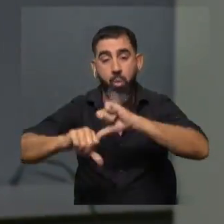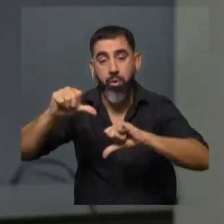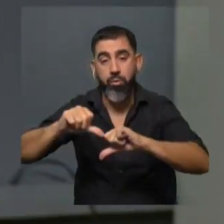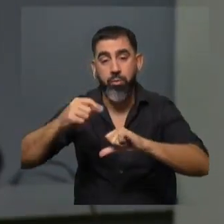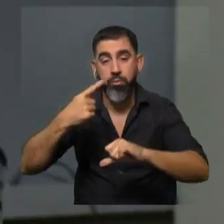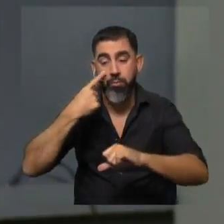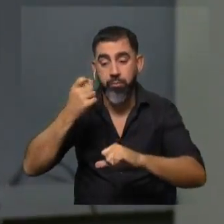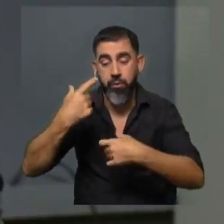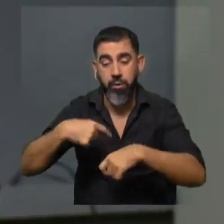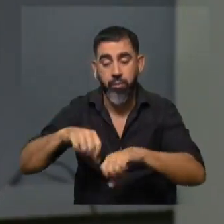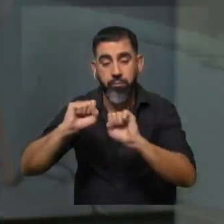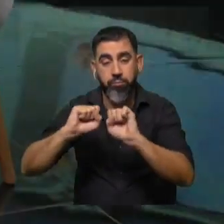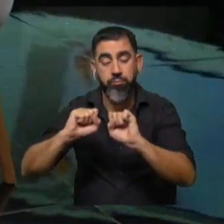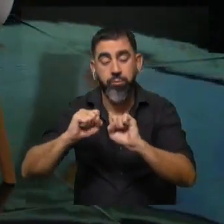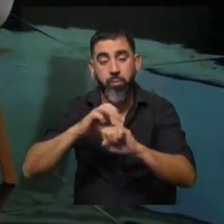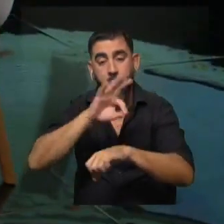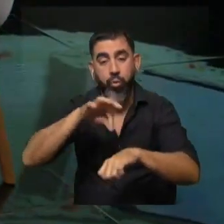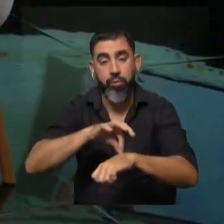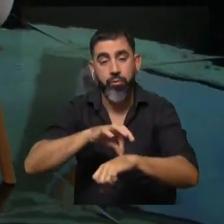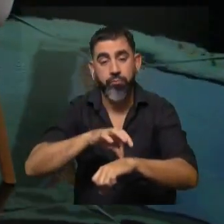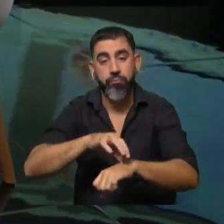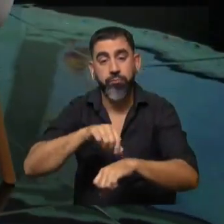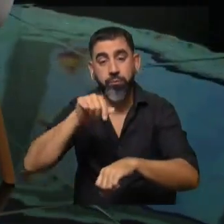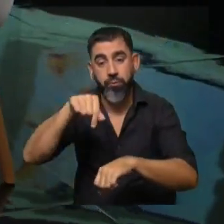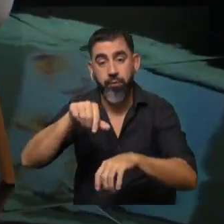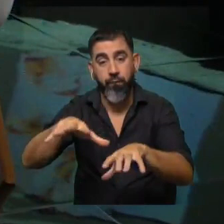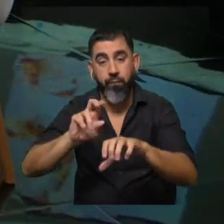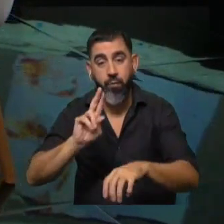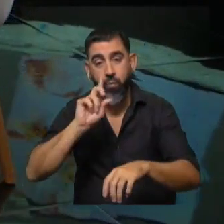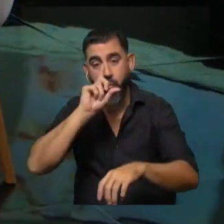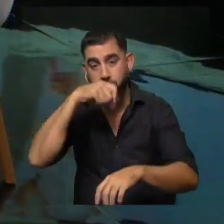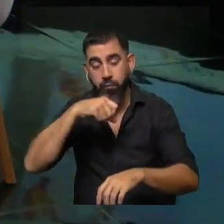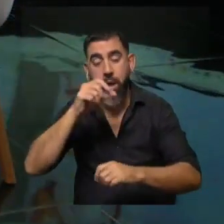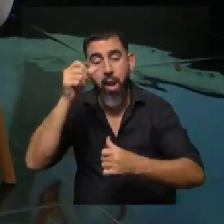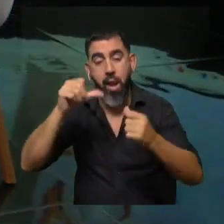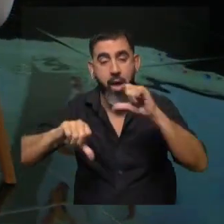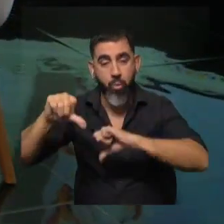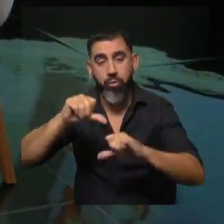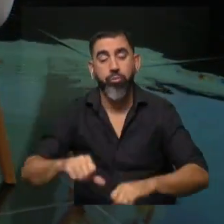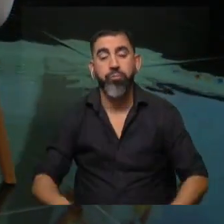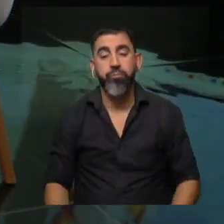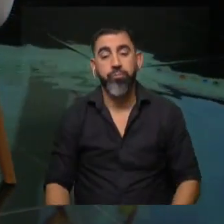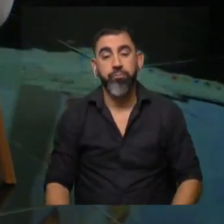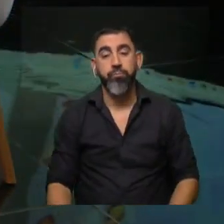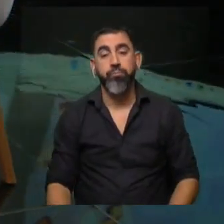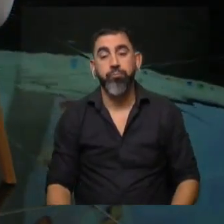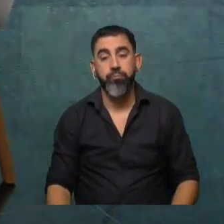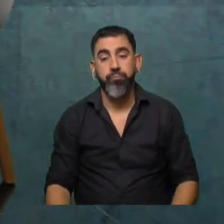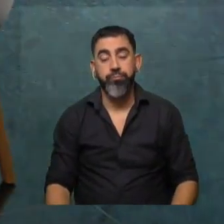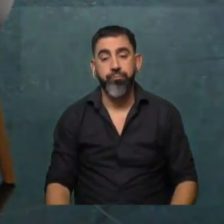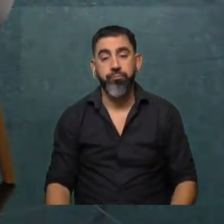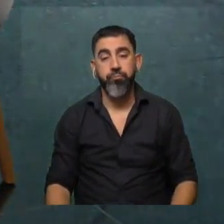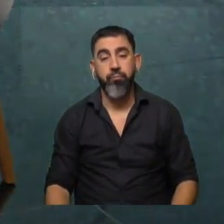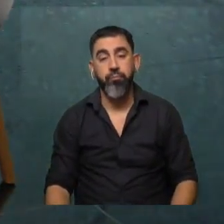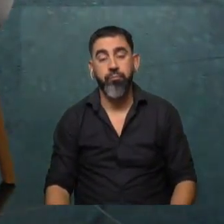identifican los flebótomos. Excelente. Ustedes reciben acá en Montevideo, ¿no? Sí, ya en el laboratorio de vectores. Ahí está el laboratorio de vectores, recientemente inaugurada